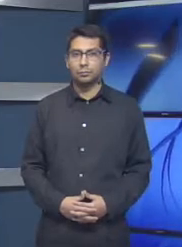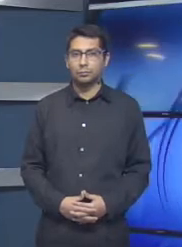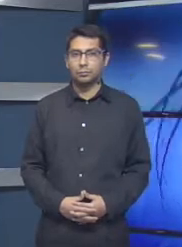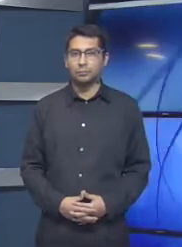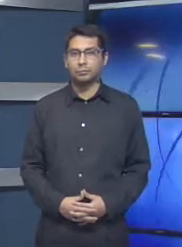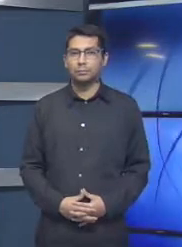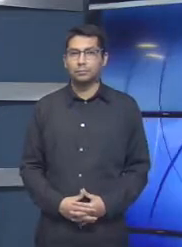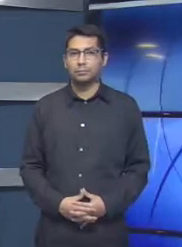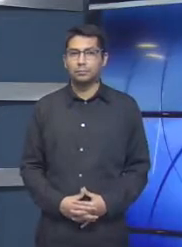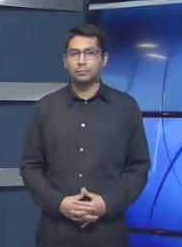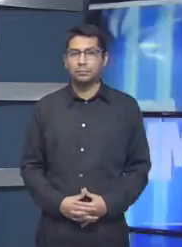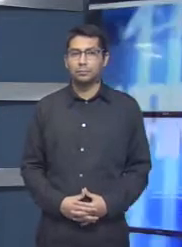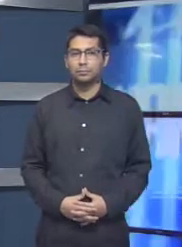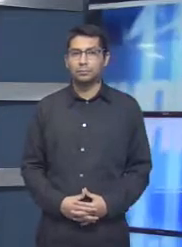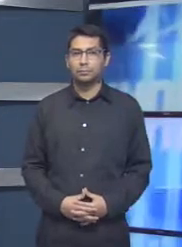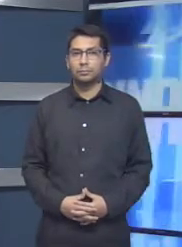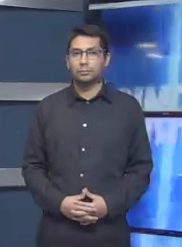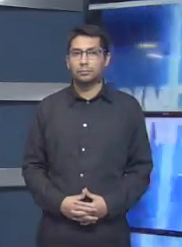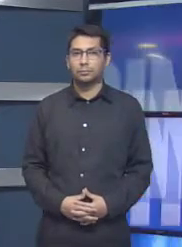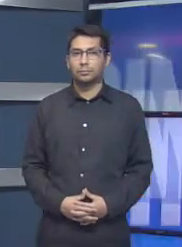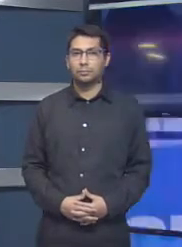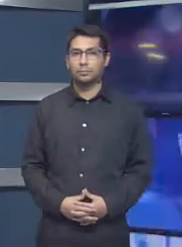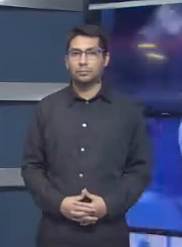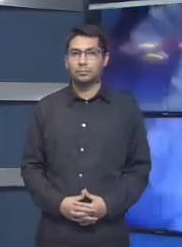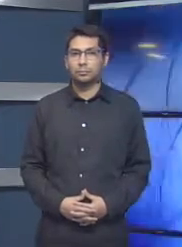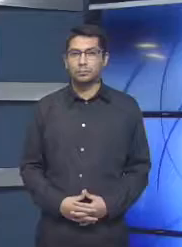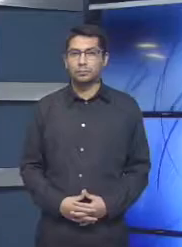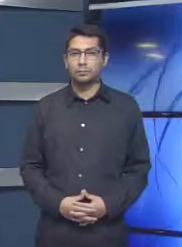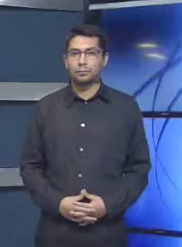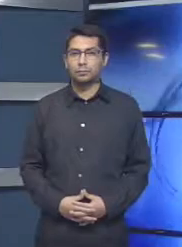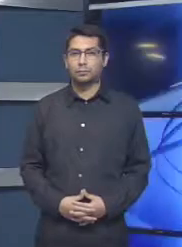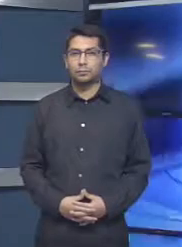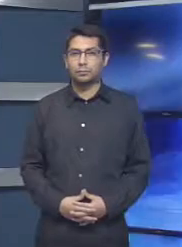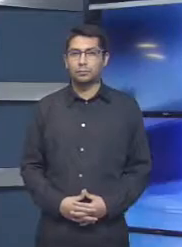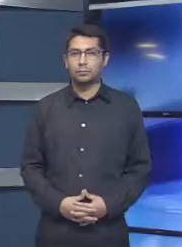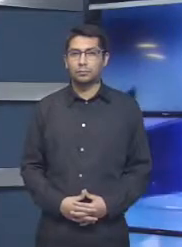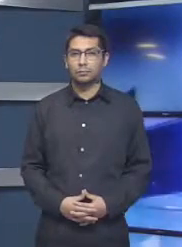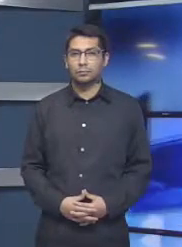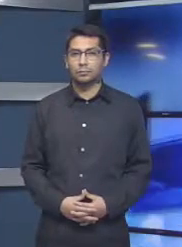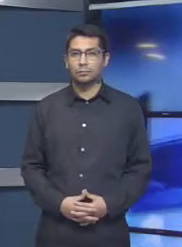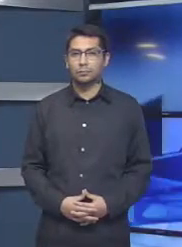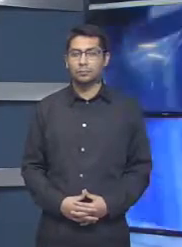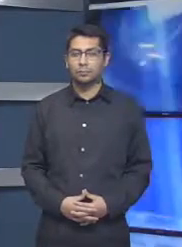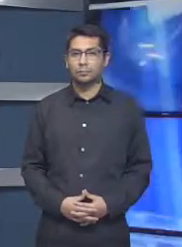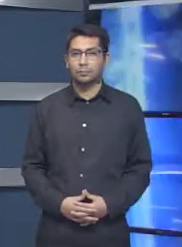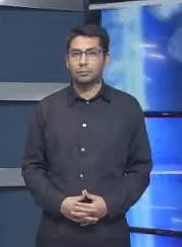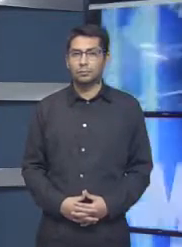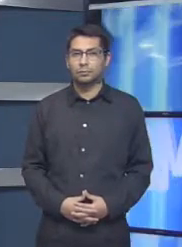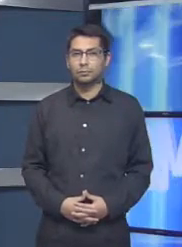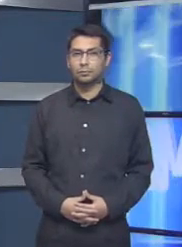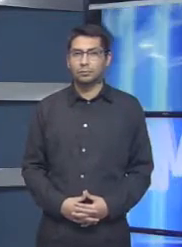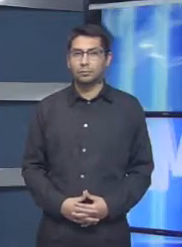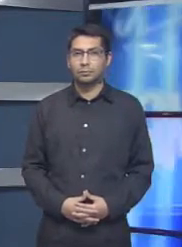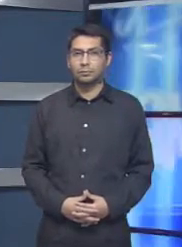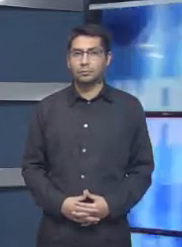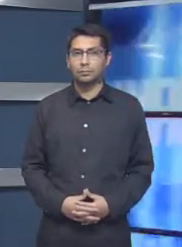que estamos atravesando en la Argentina o en el mundo, por supuesto que las ventas siguen cayendo, no estamos